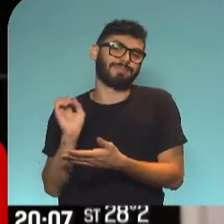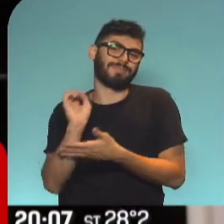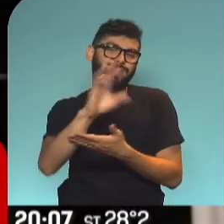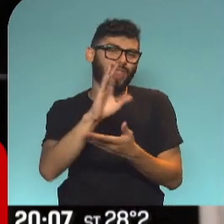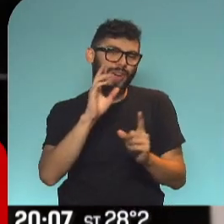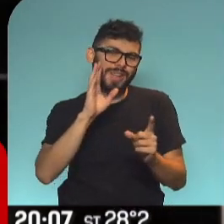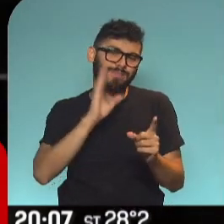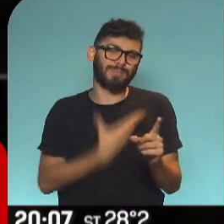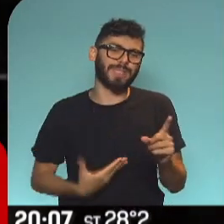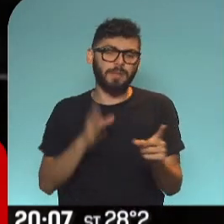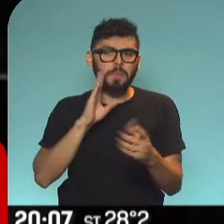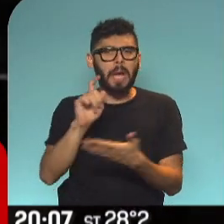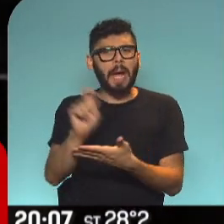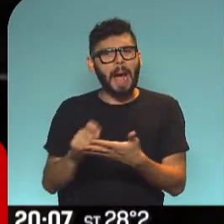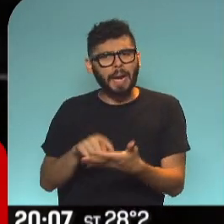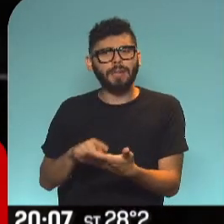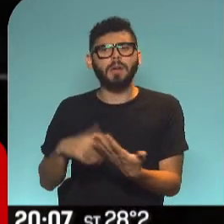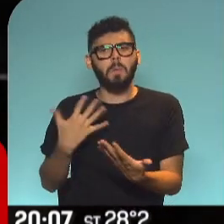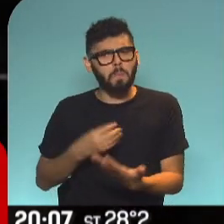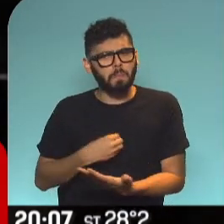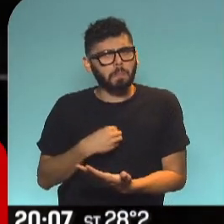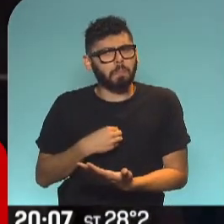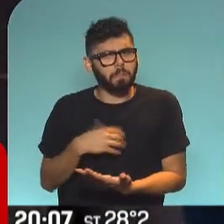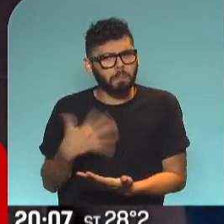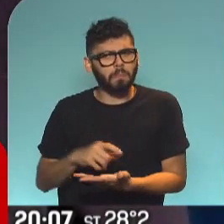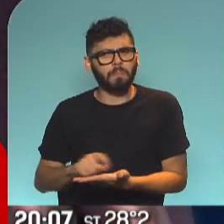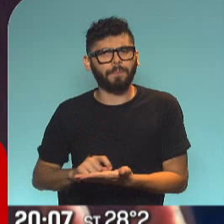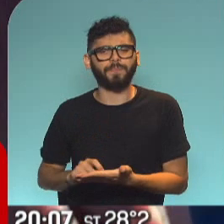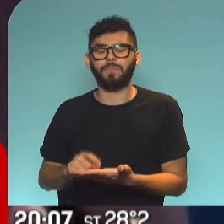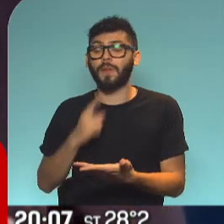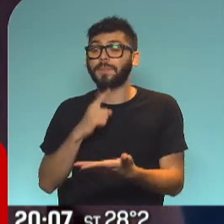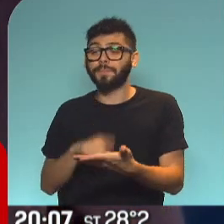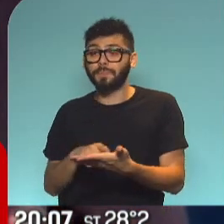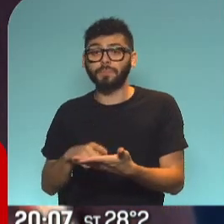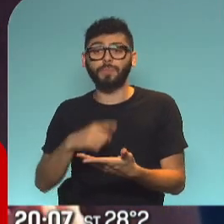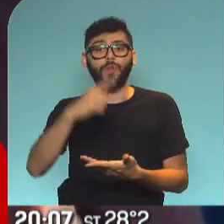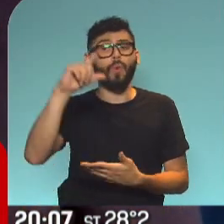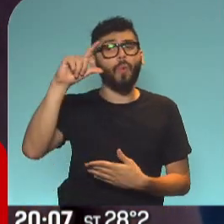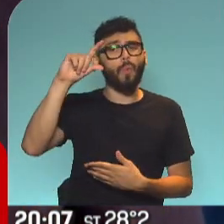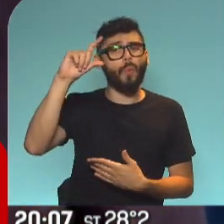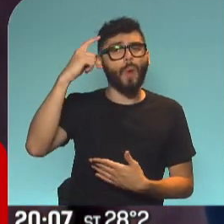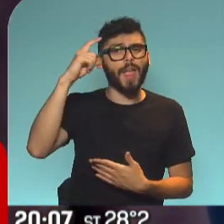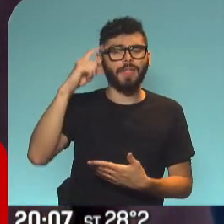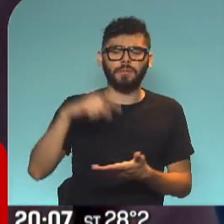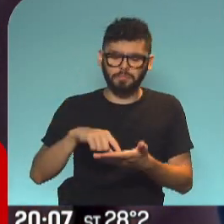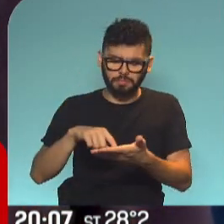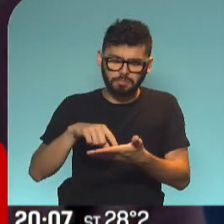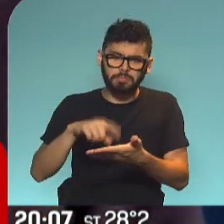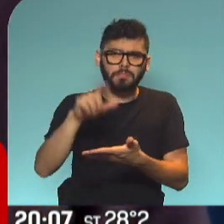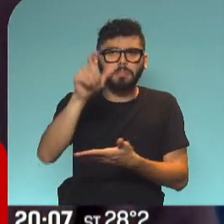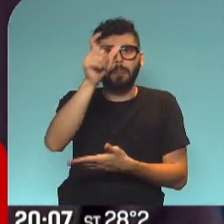decir, bastante sentida. De hecho, habló de que Biden es un hombre que tiene mucha experiencia